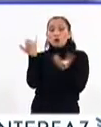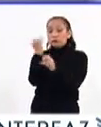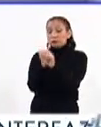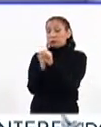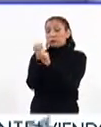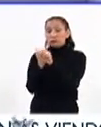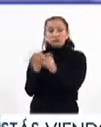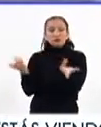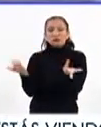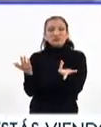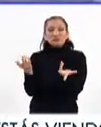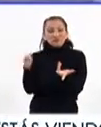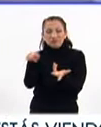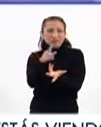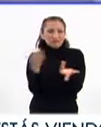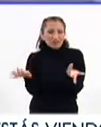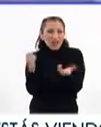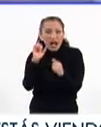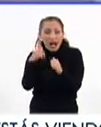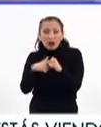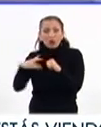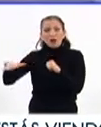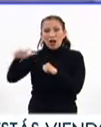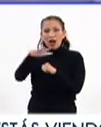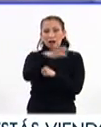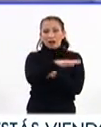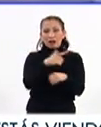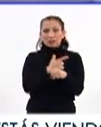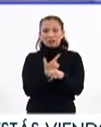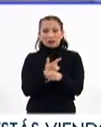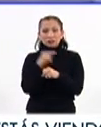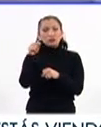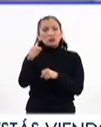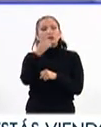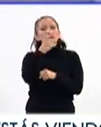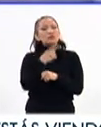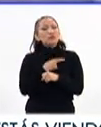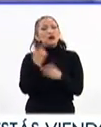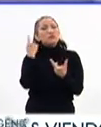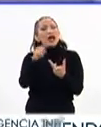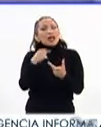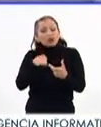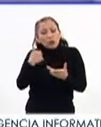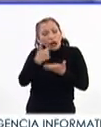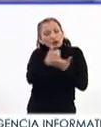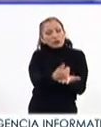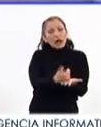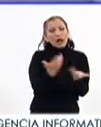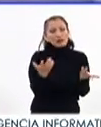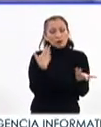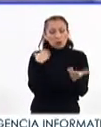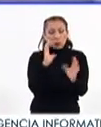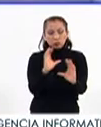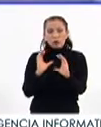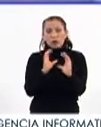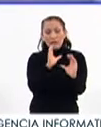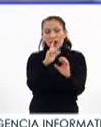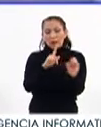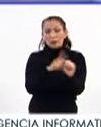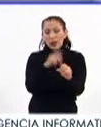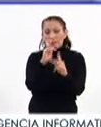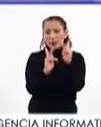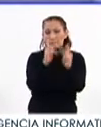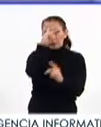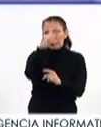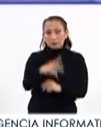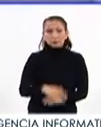somos profesionales de, por ejemplo, alguna de estas carreras que tú nos comentas, para poder abonar también a la conservación de la vida silvestre